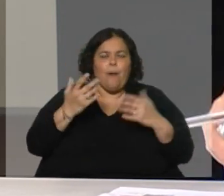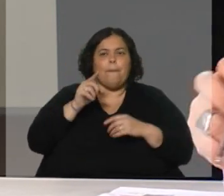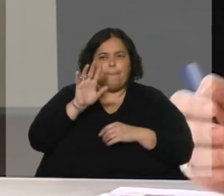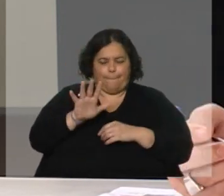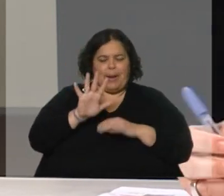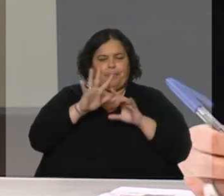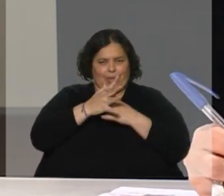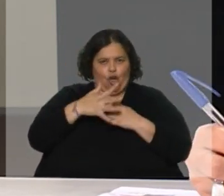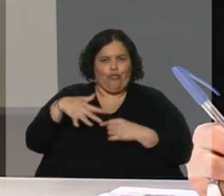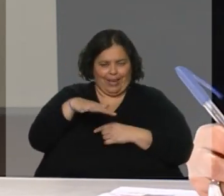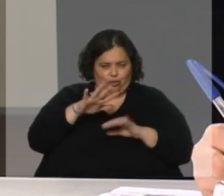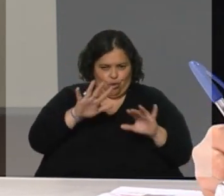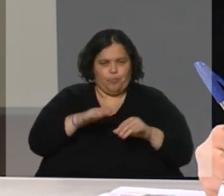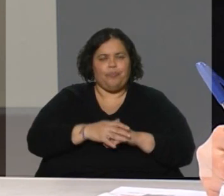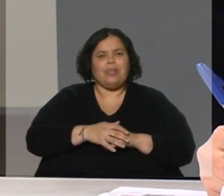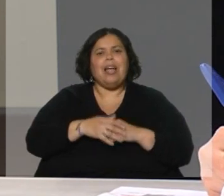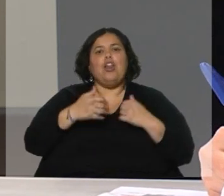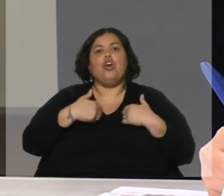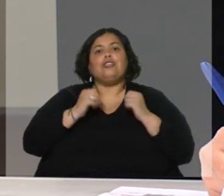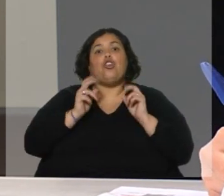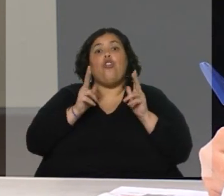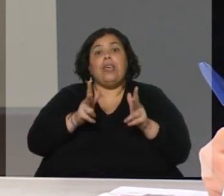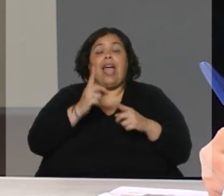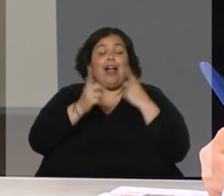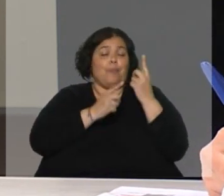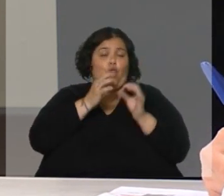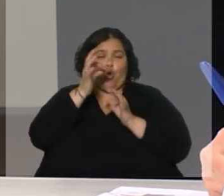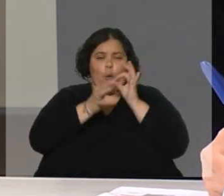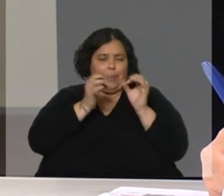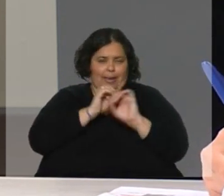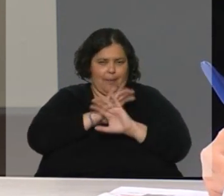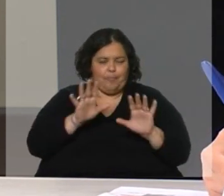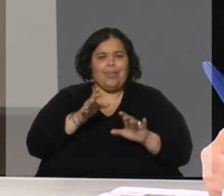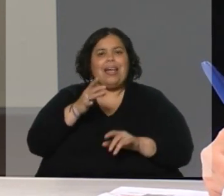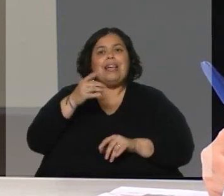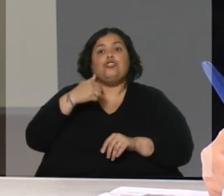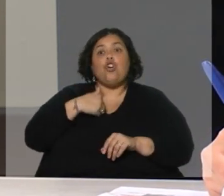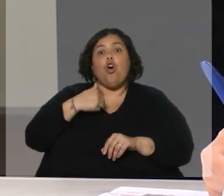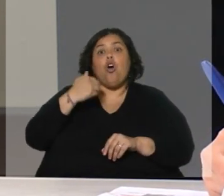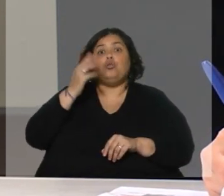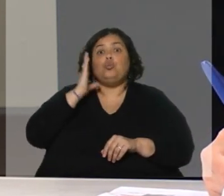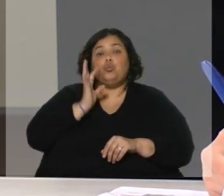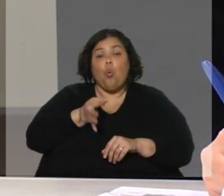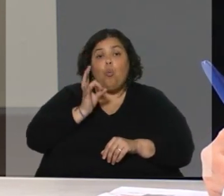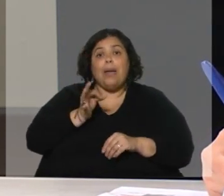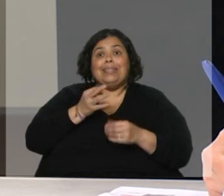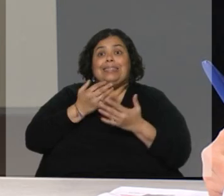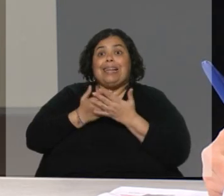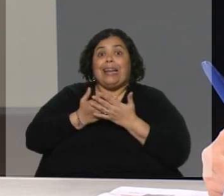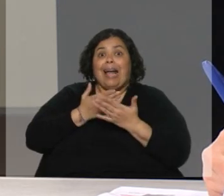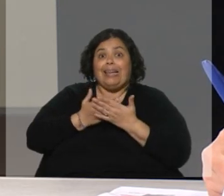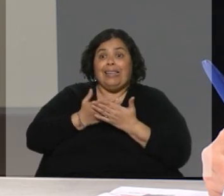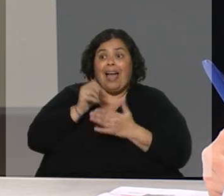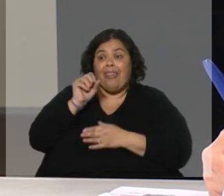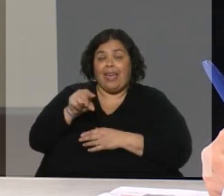lo que yo quise transmitir capaz que no lo transmití bien Es que me enteré de la cercanía de este océano con el presidente